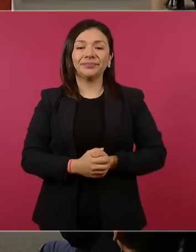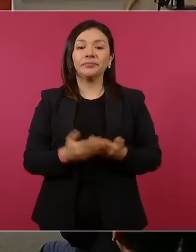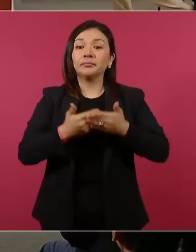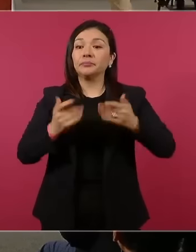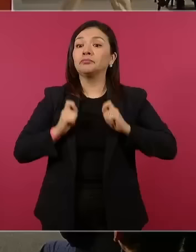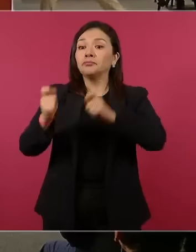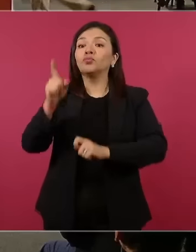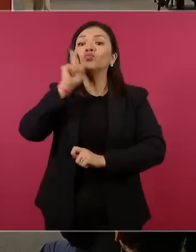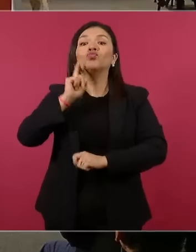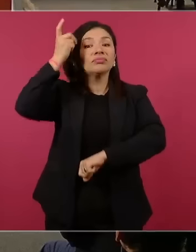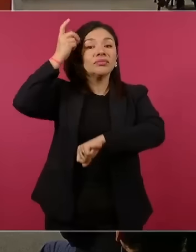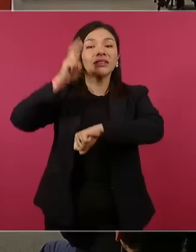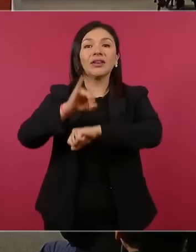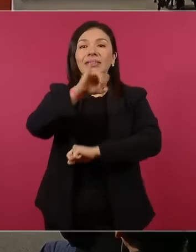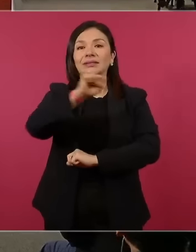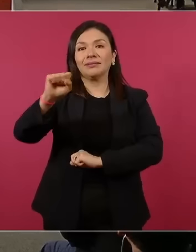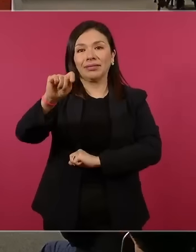del ISSSTE.